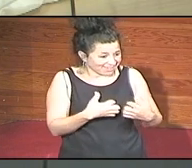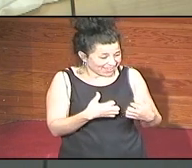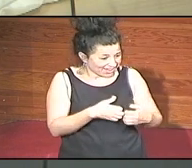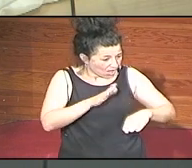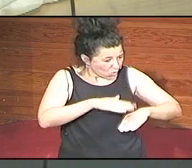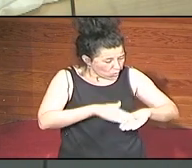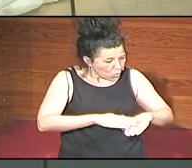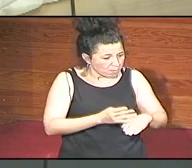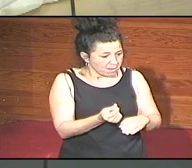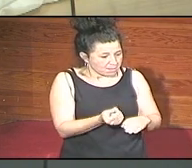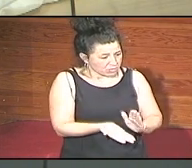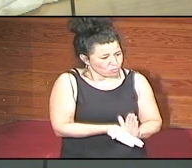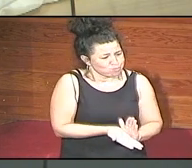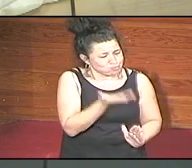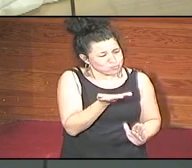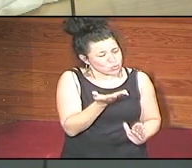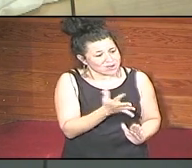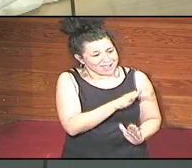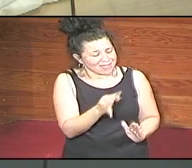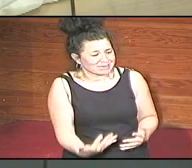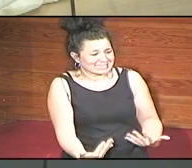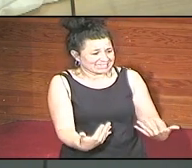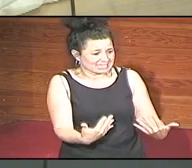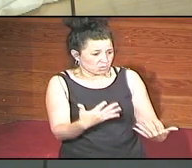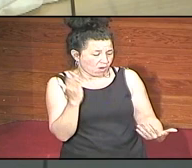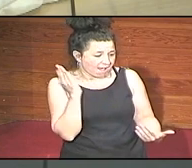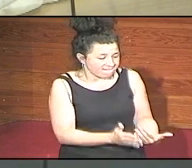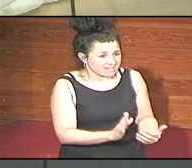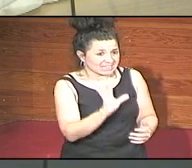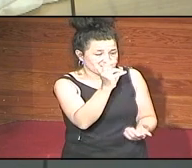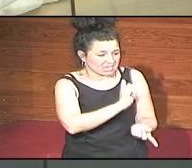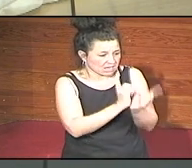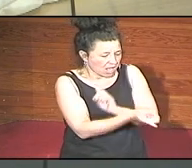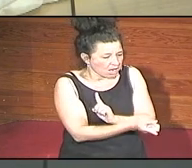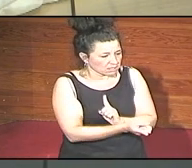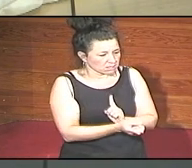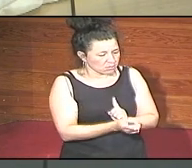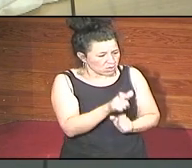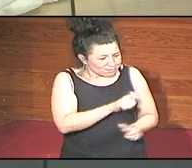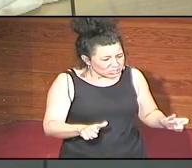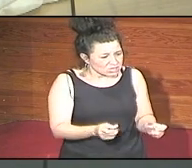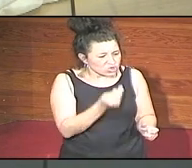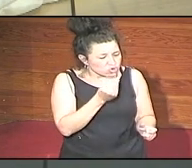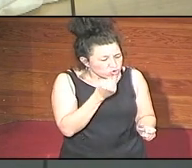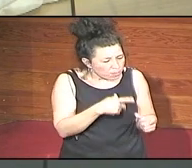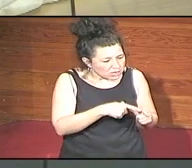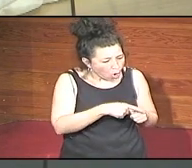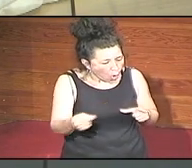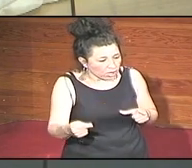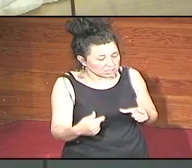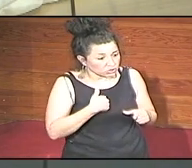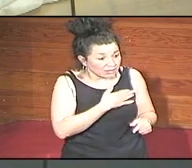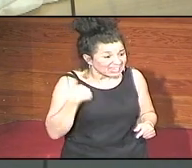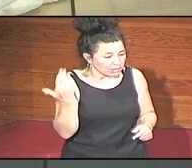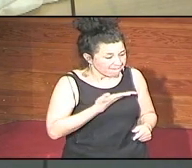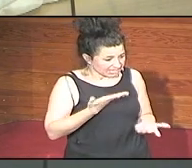sufre el cambio climático y hay una una explosión de hambre tremenda la gente está comiendo hojas pues yo quiero que me afecte porque